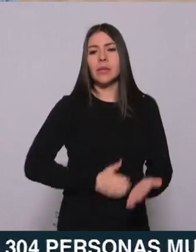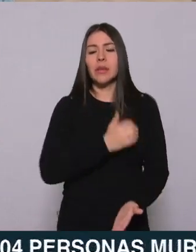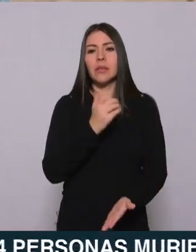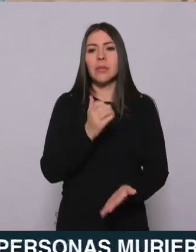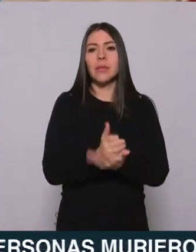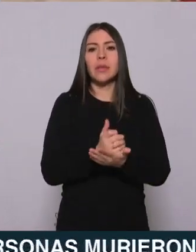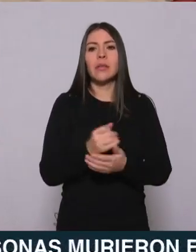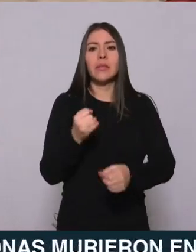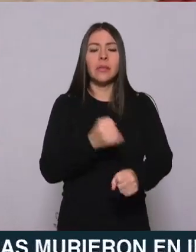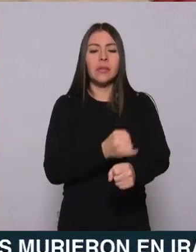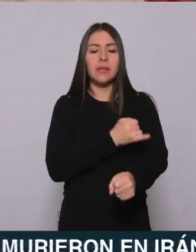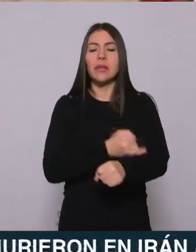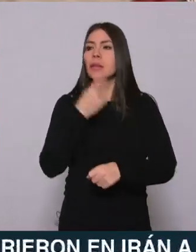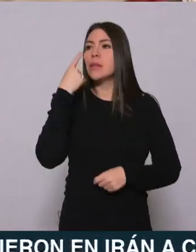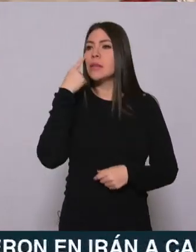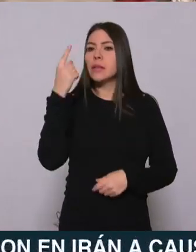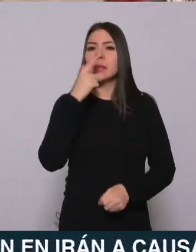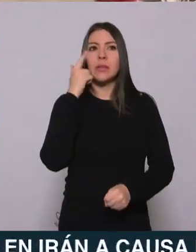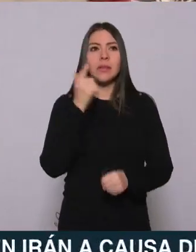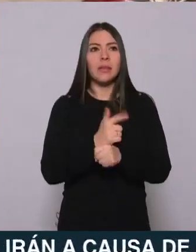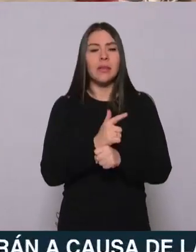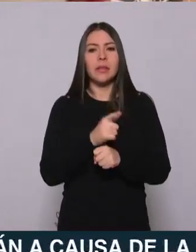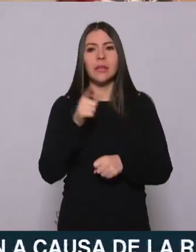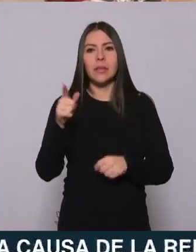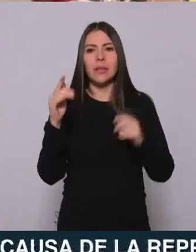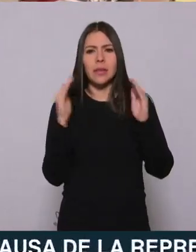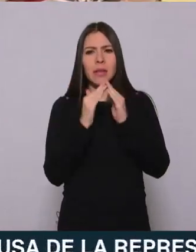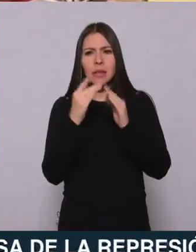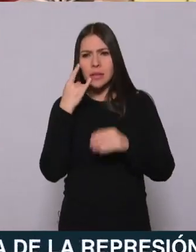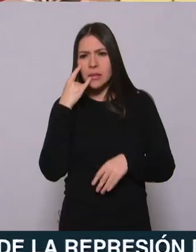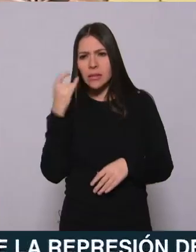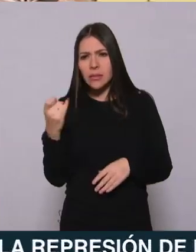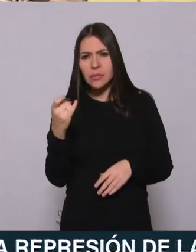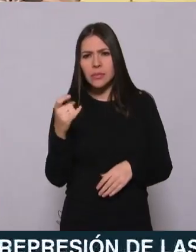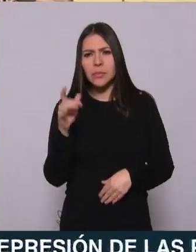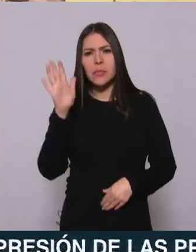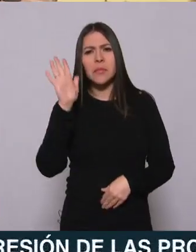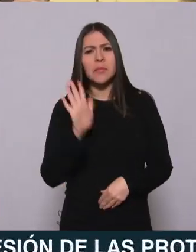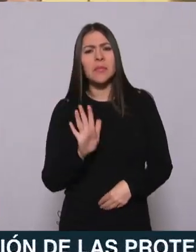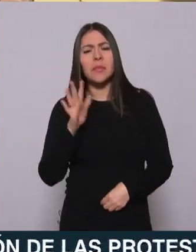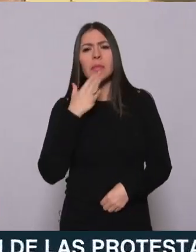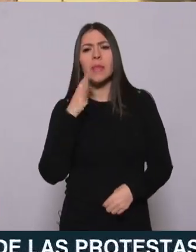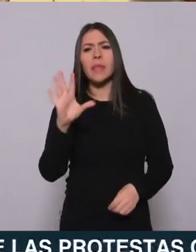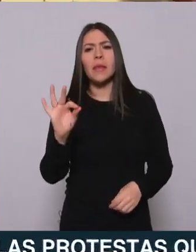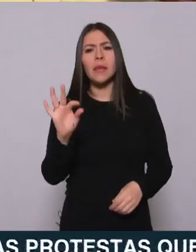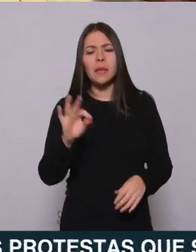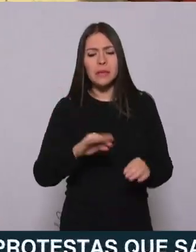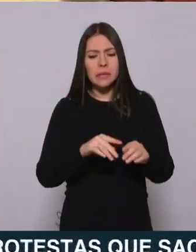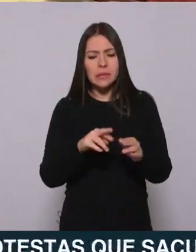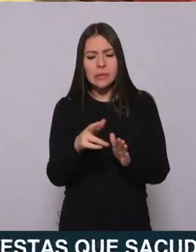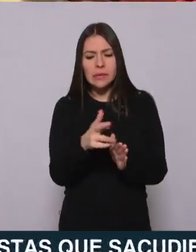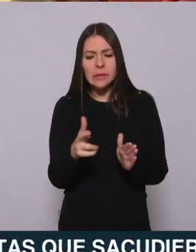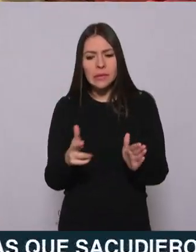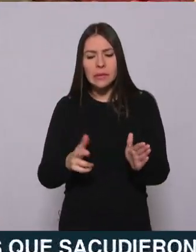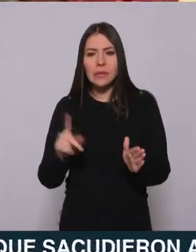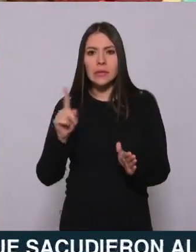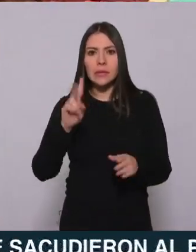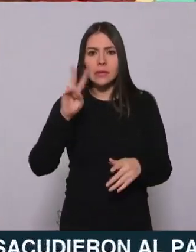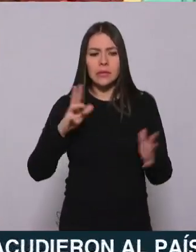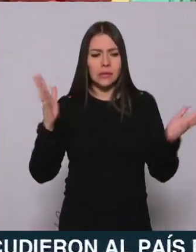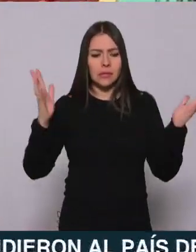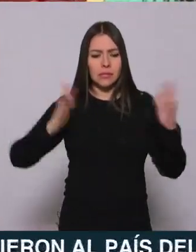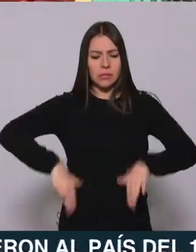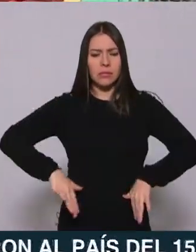de Iztapalapa se percataron de un imperfecto en sus domicilios. Lo que parecía ser una simple grieta, en realidad era un socavón